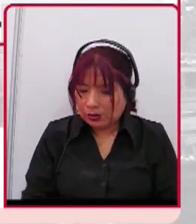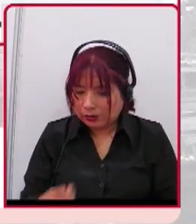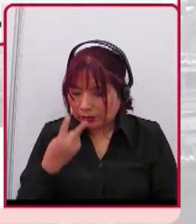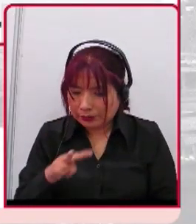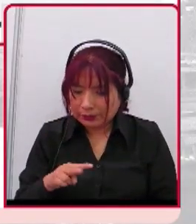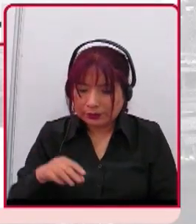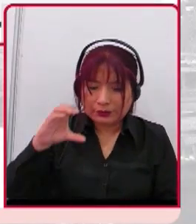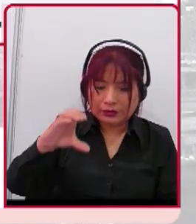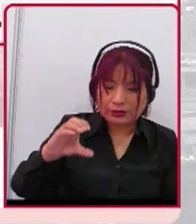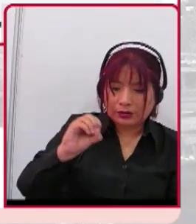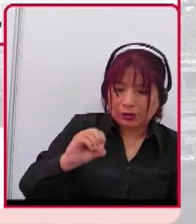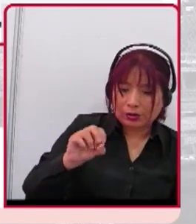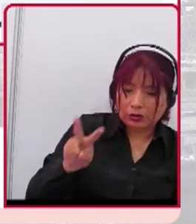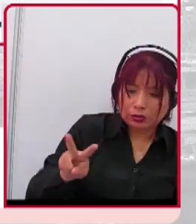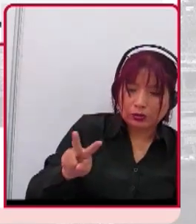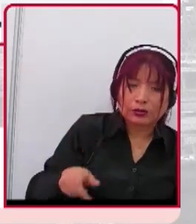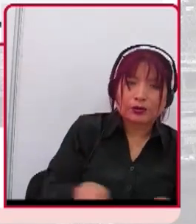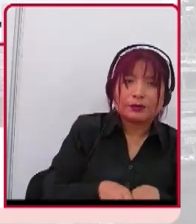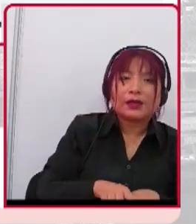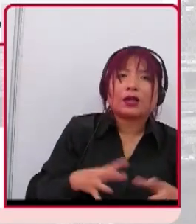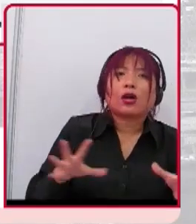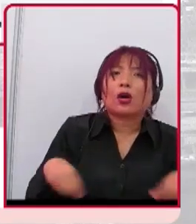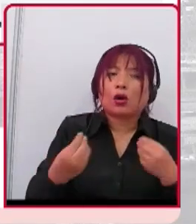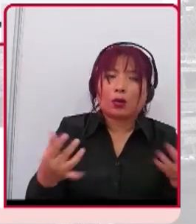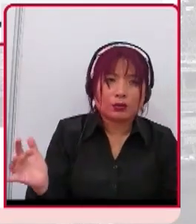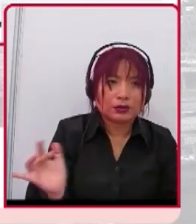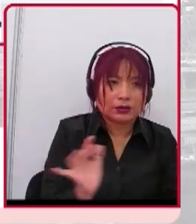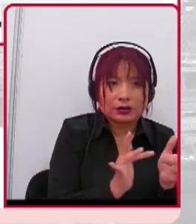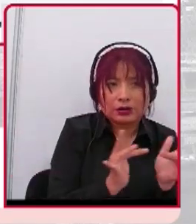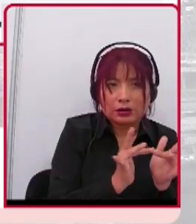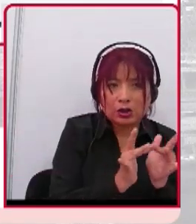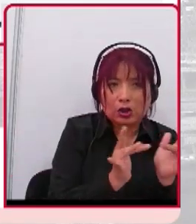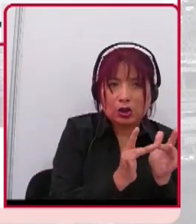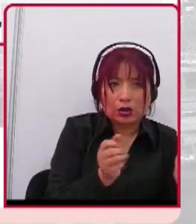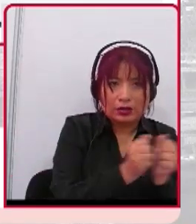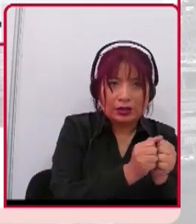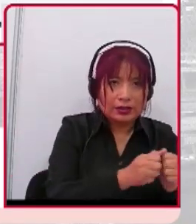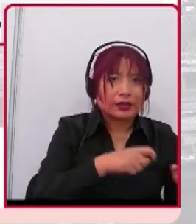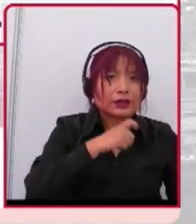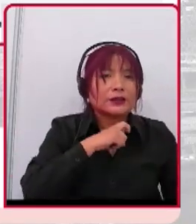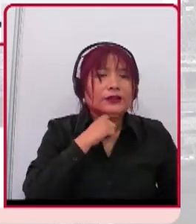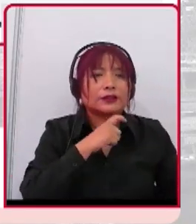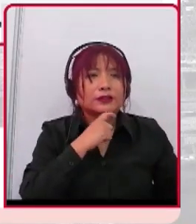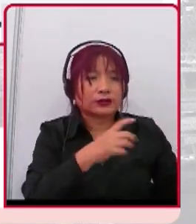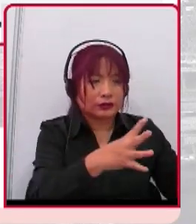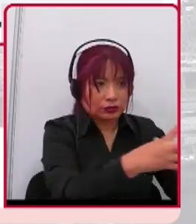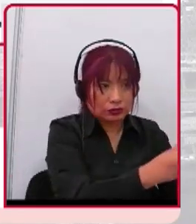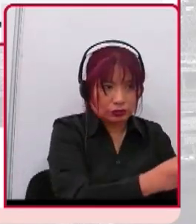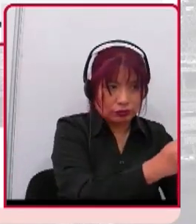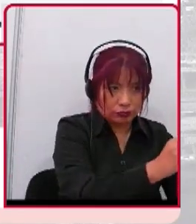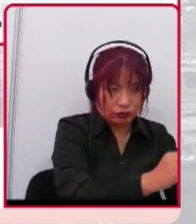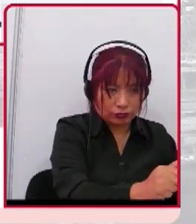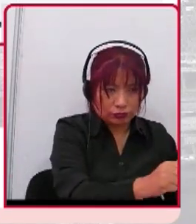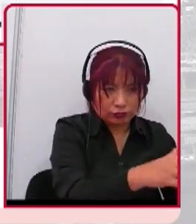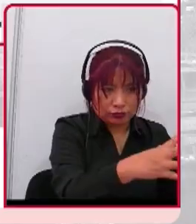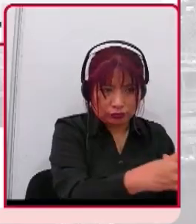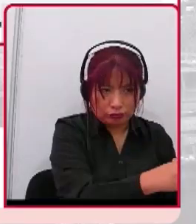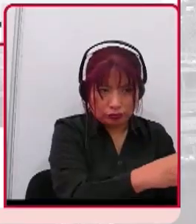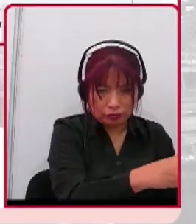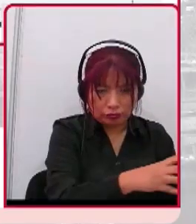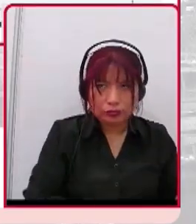el CO2 en relación a la pulpa, es decir, el impacto en la química superficial de la